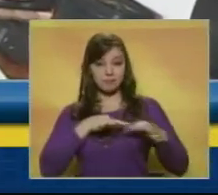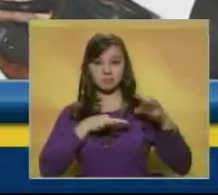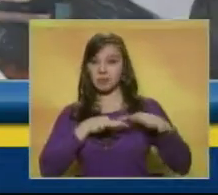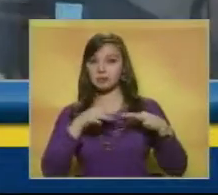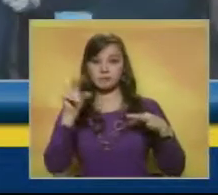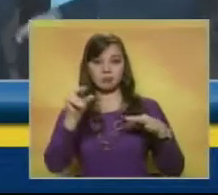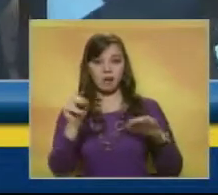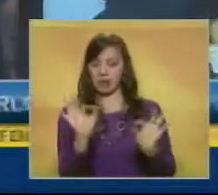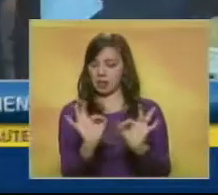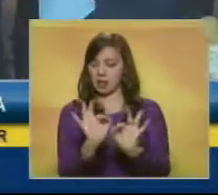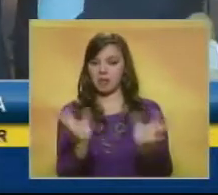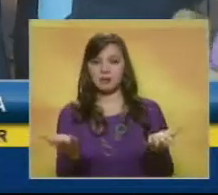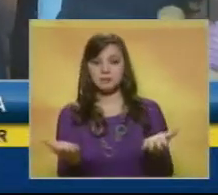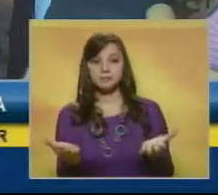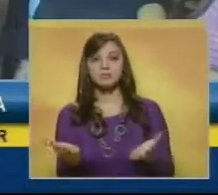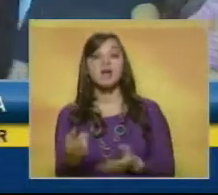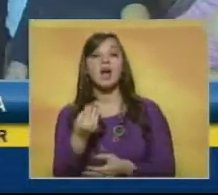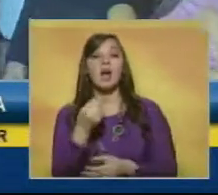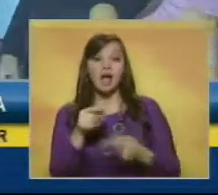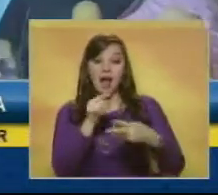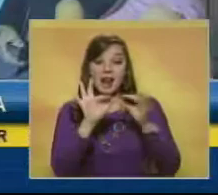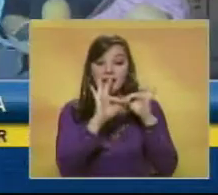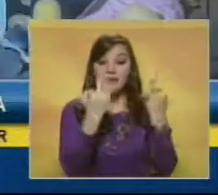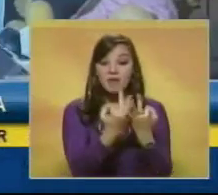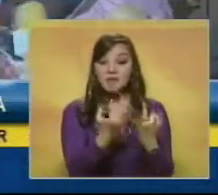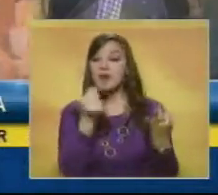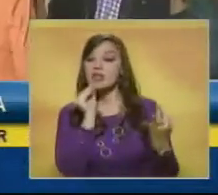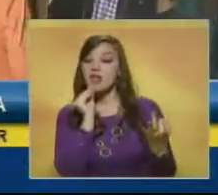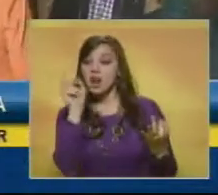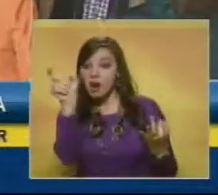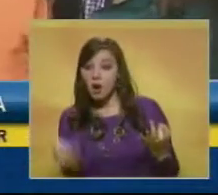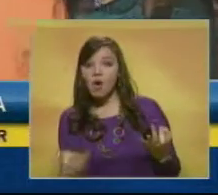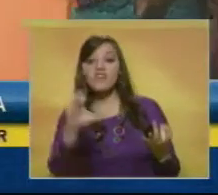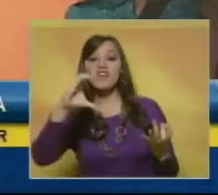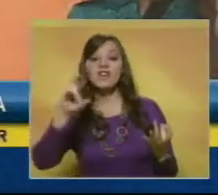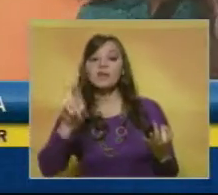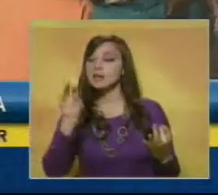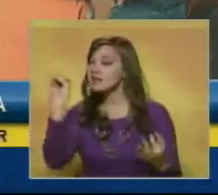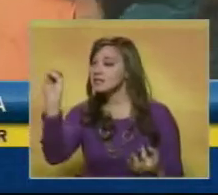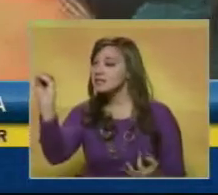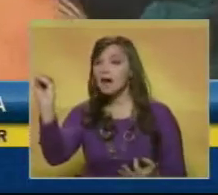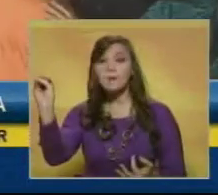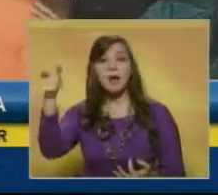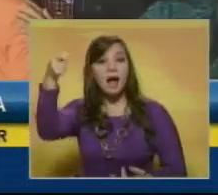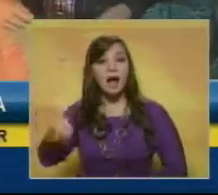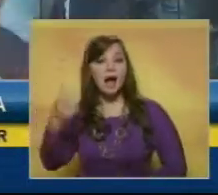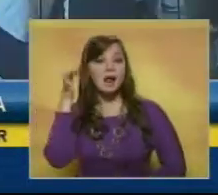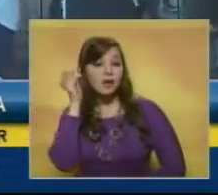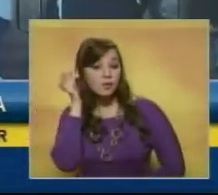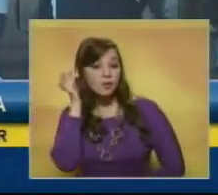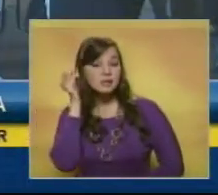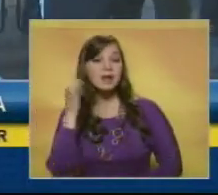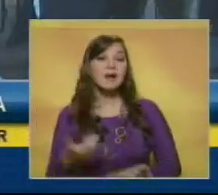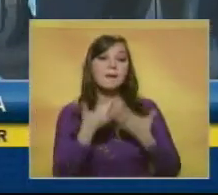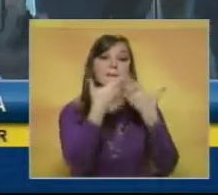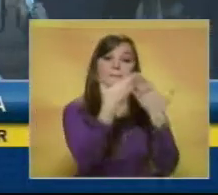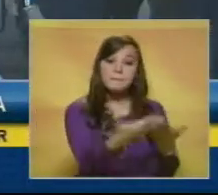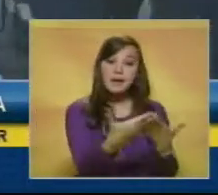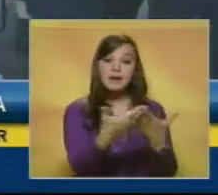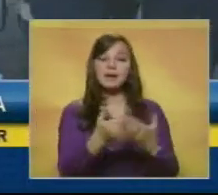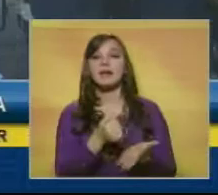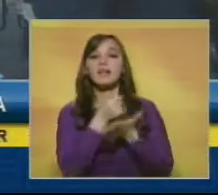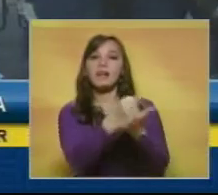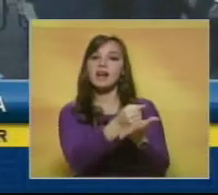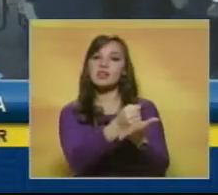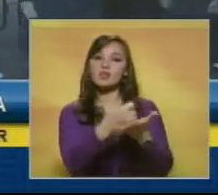pólvora desflagrada. Familiares del joven Christian Holdak reiteran su llamado a la jueza Barreiros para que otorgue una medida cautelar al estudiante por